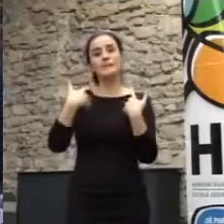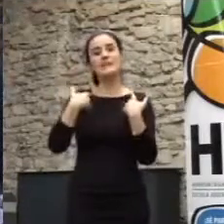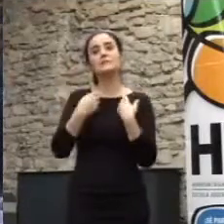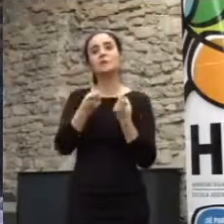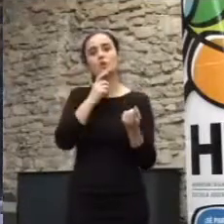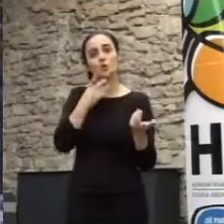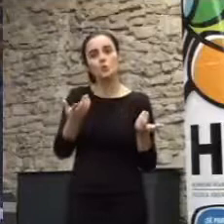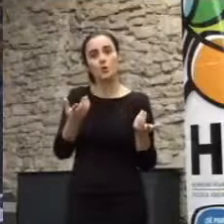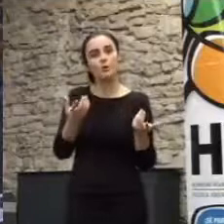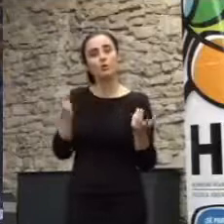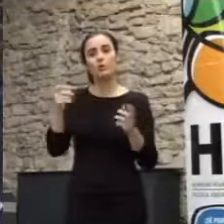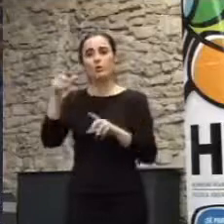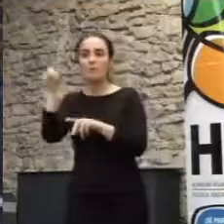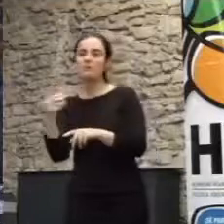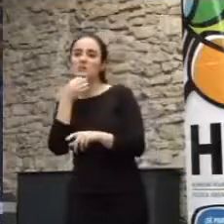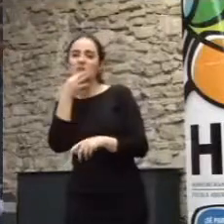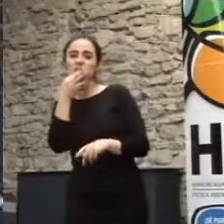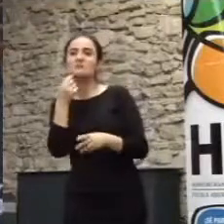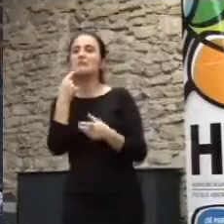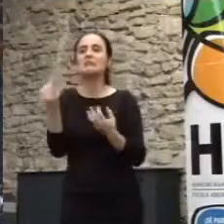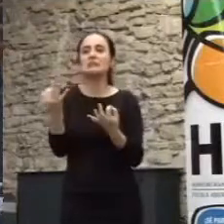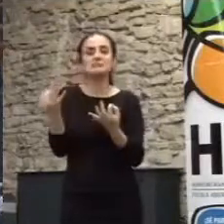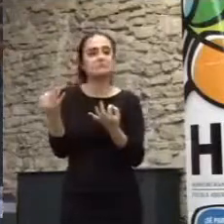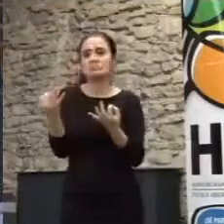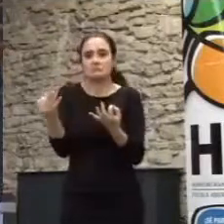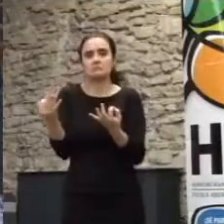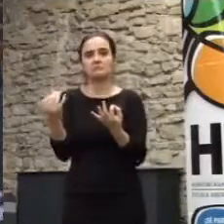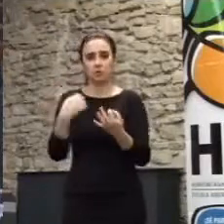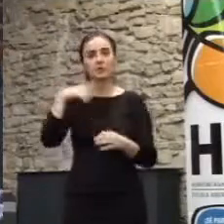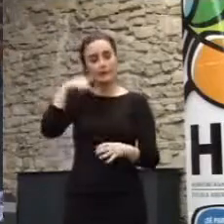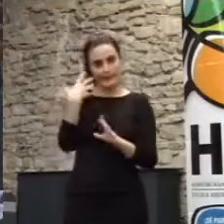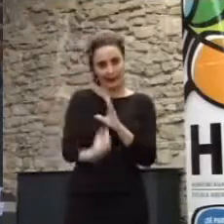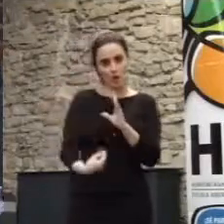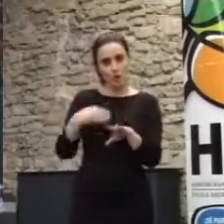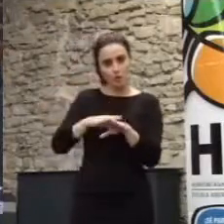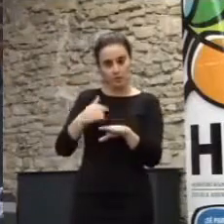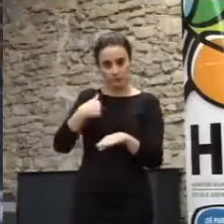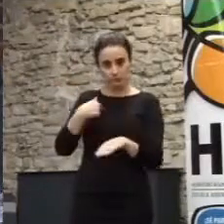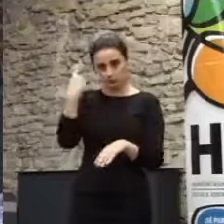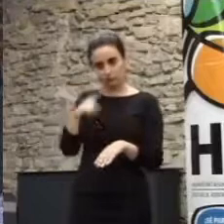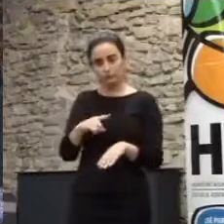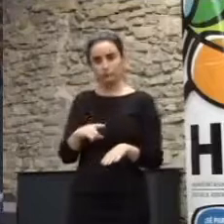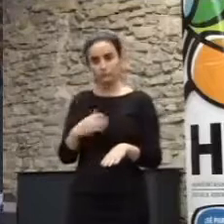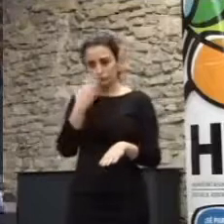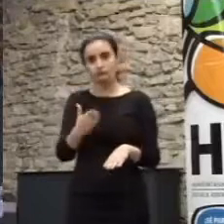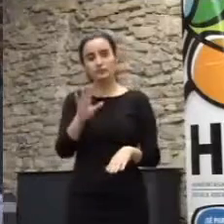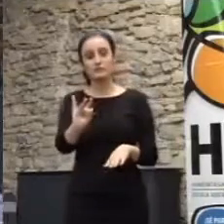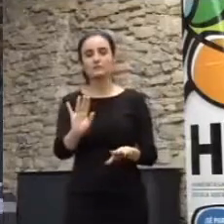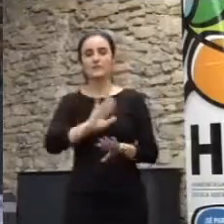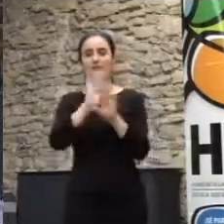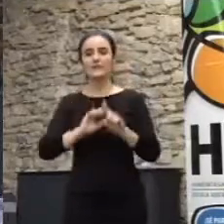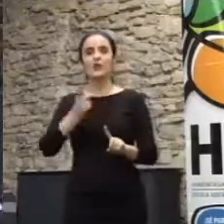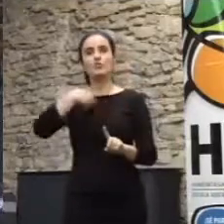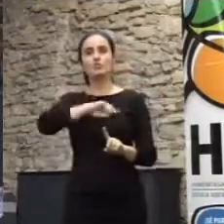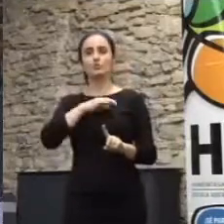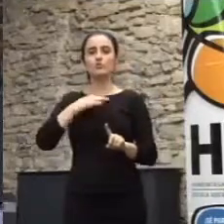tal o cual cosa. Que, ojo, luego también nosotros soy el primero en cometer este error, ¿no? Pero tenemos esa tendencia y